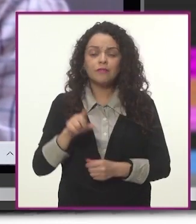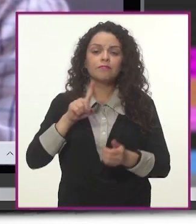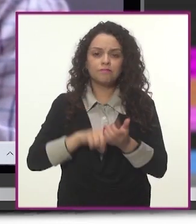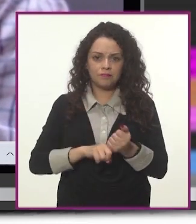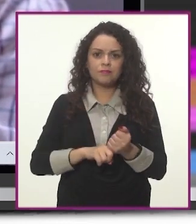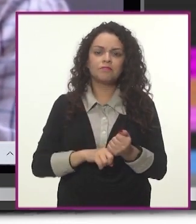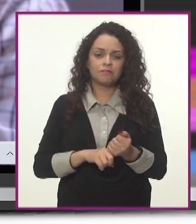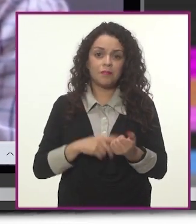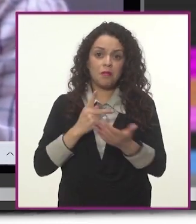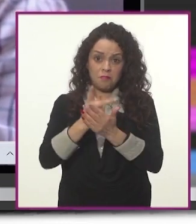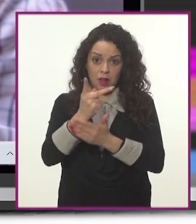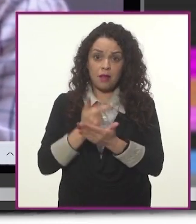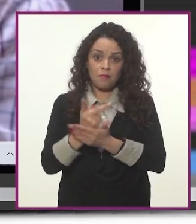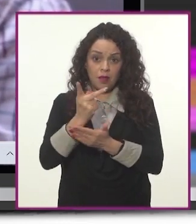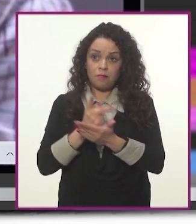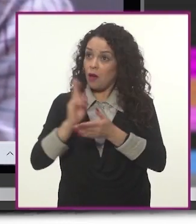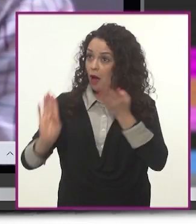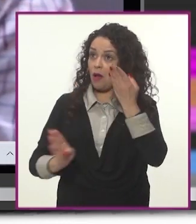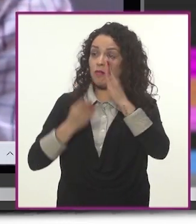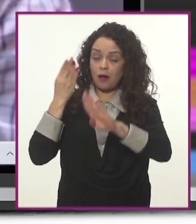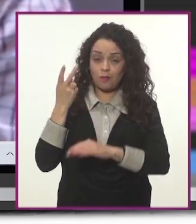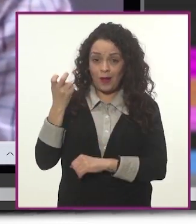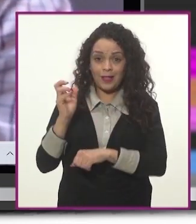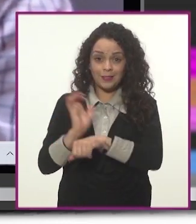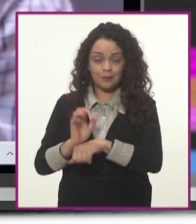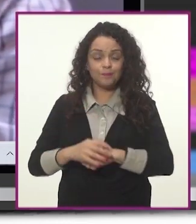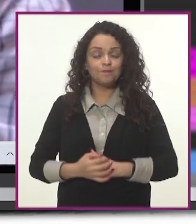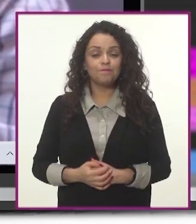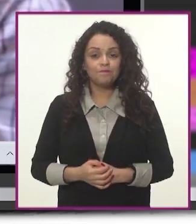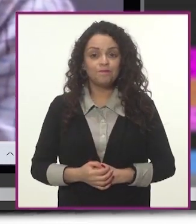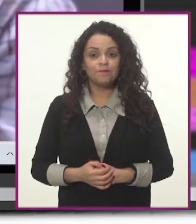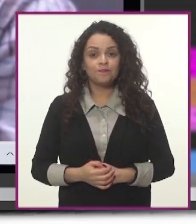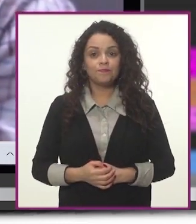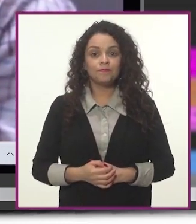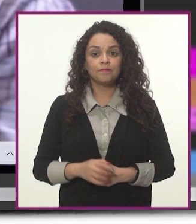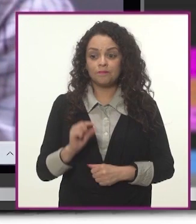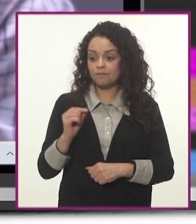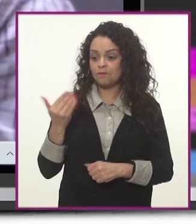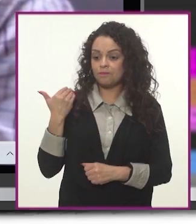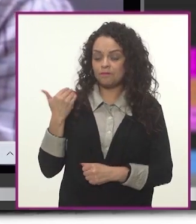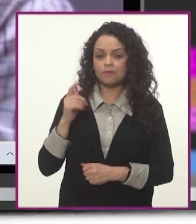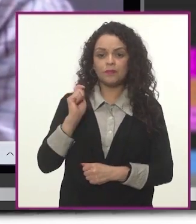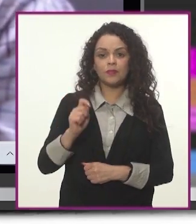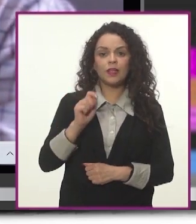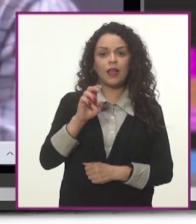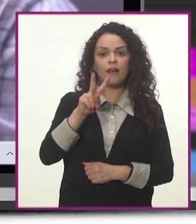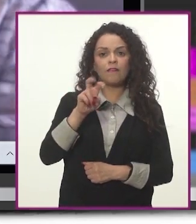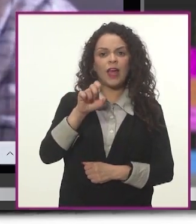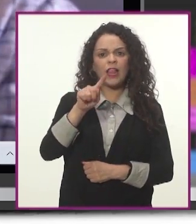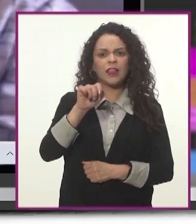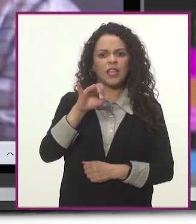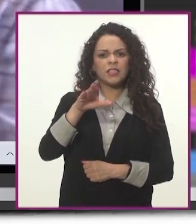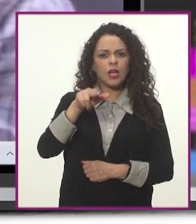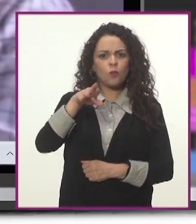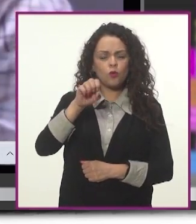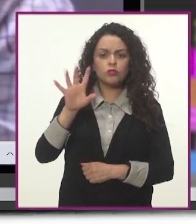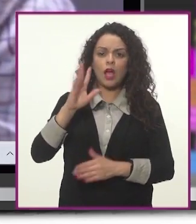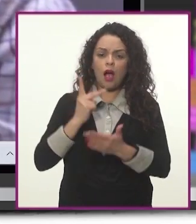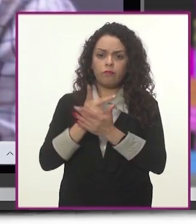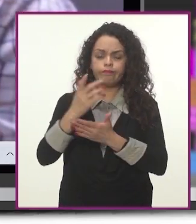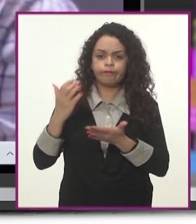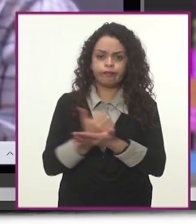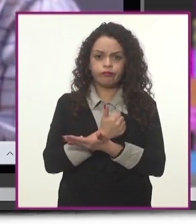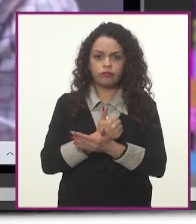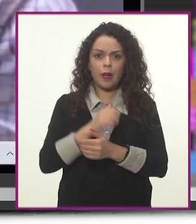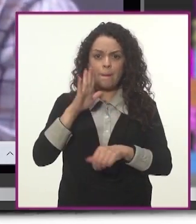de premios en todo el mundo. Recientemente edité Cygnus, un largometraje de ciencia ficción que ha ganado premios en sobre